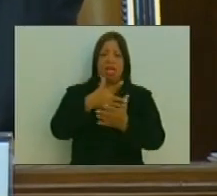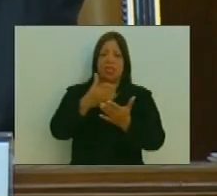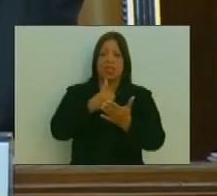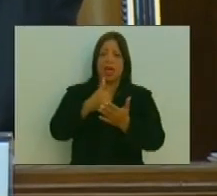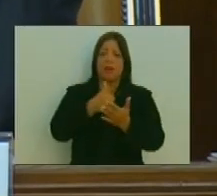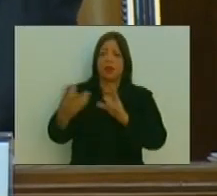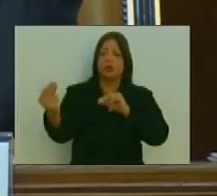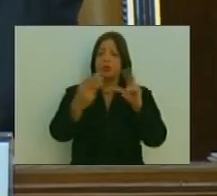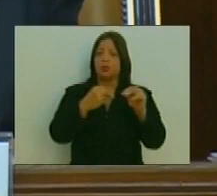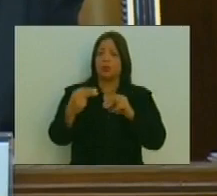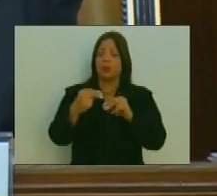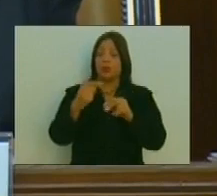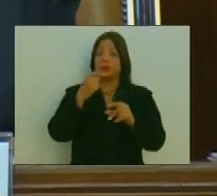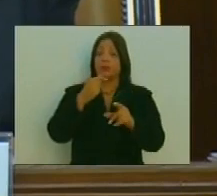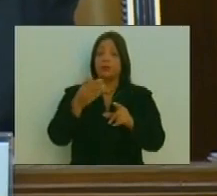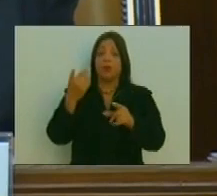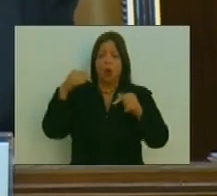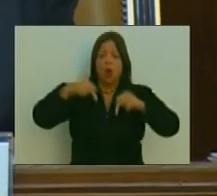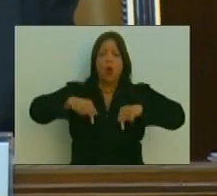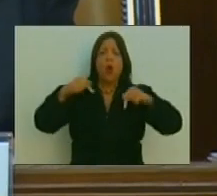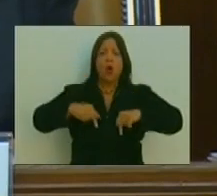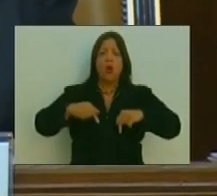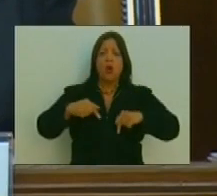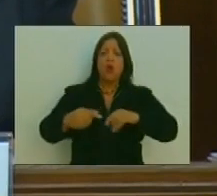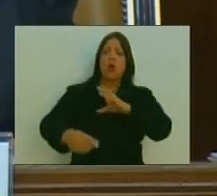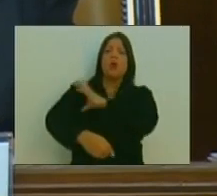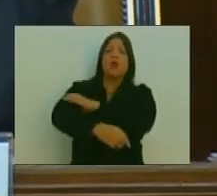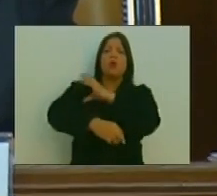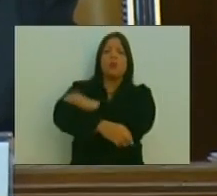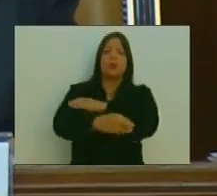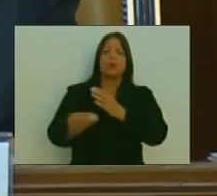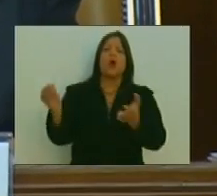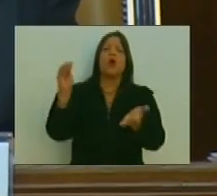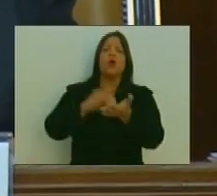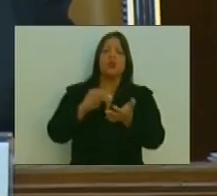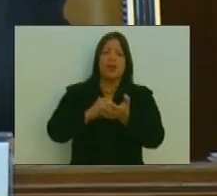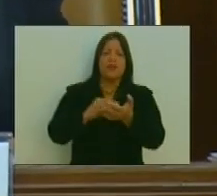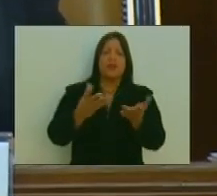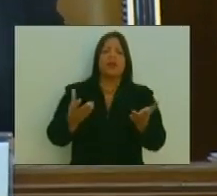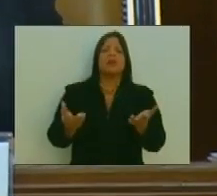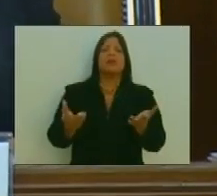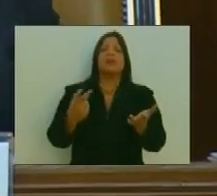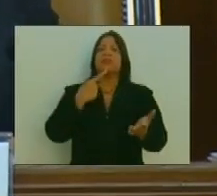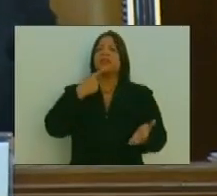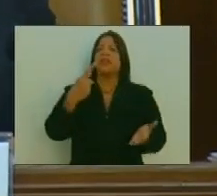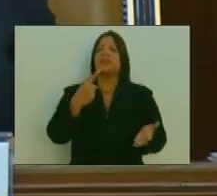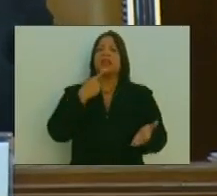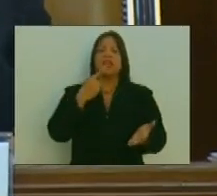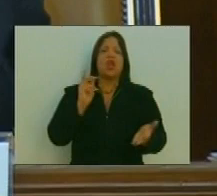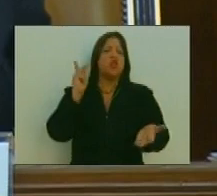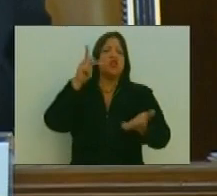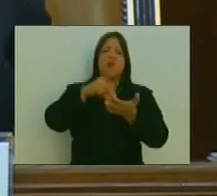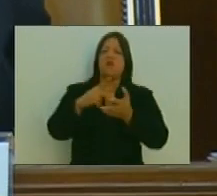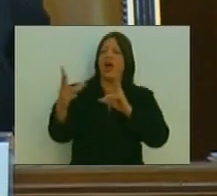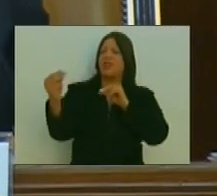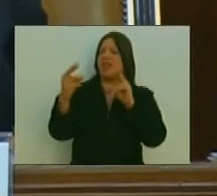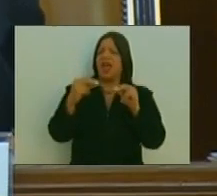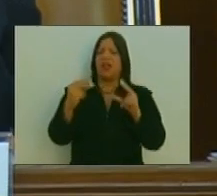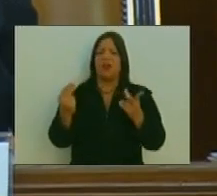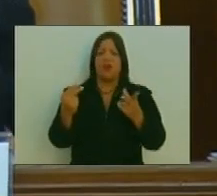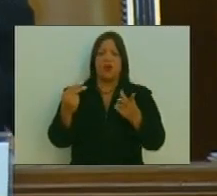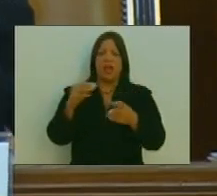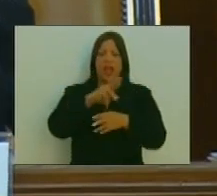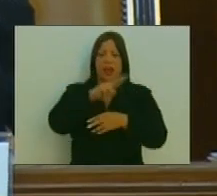de diálogo. Hoy salió justamente la derecha venezolana, la derecha transnacional, a decir que no asistiría a la reunión en